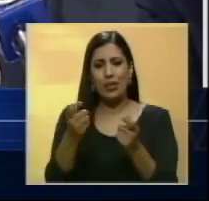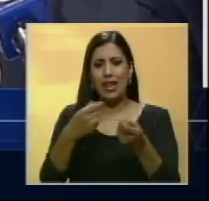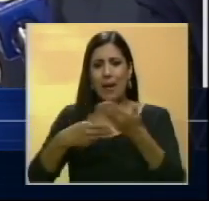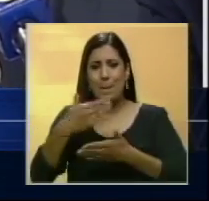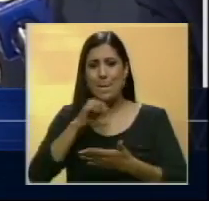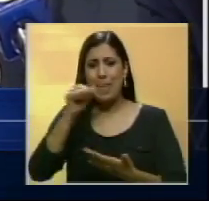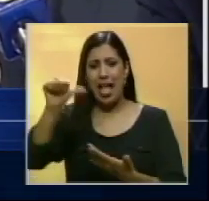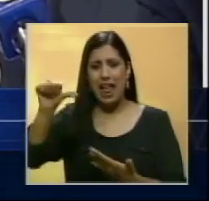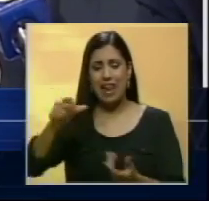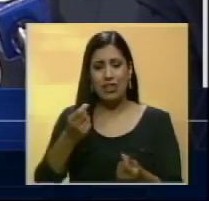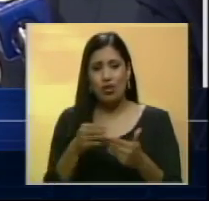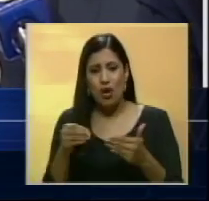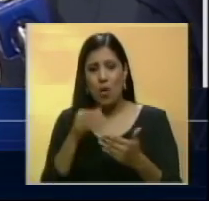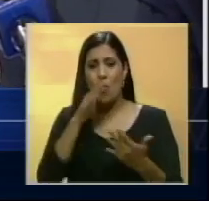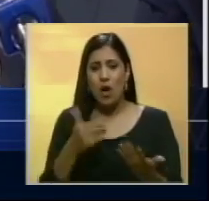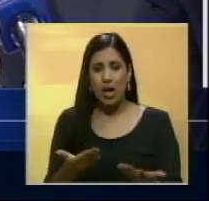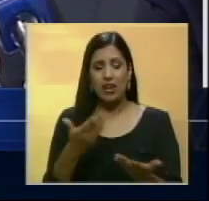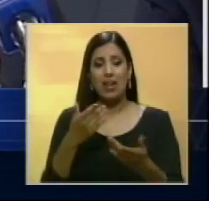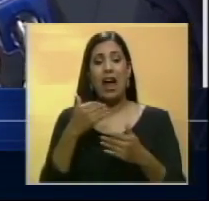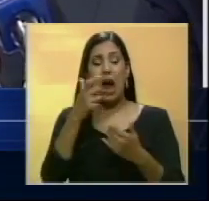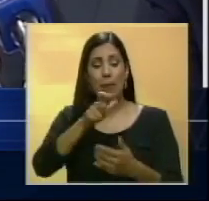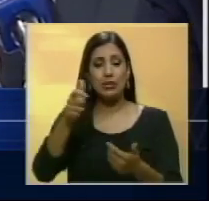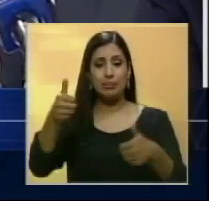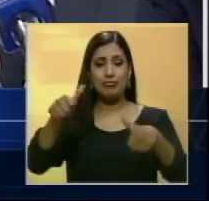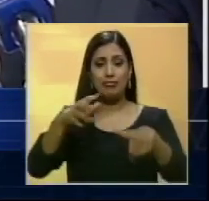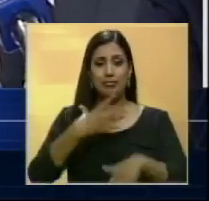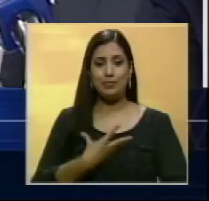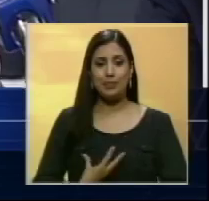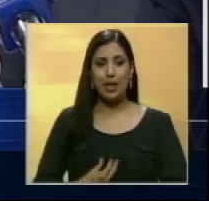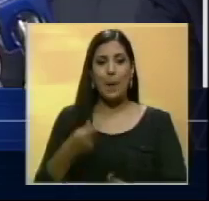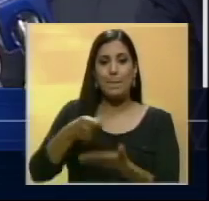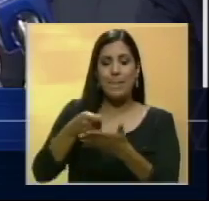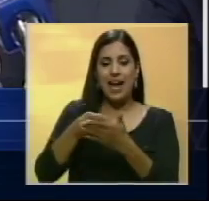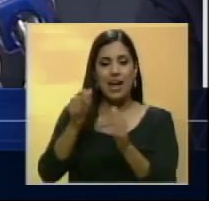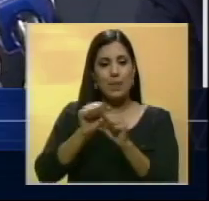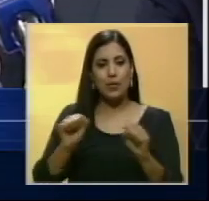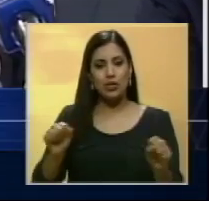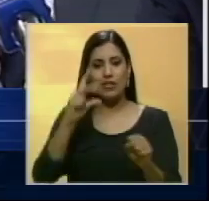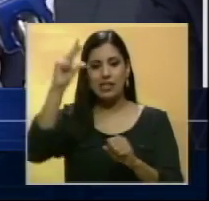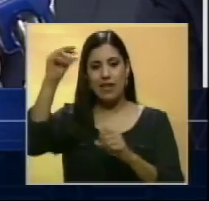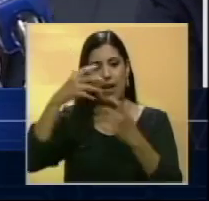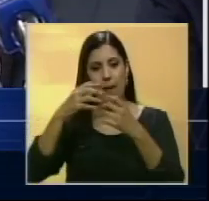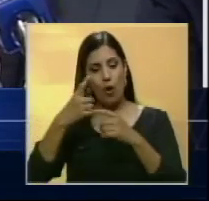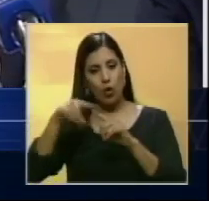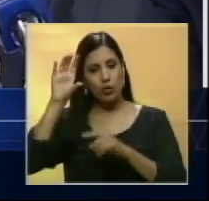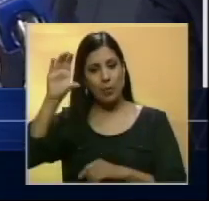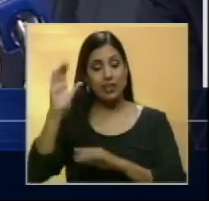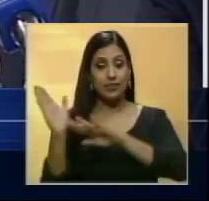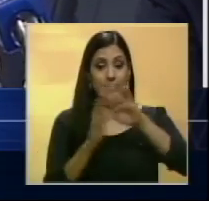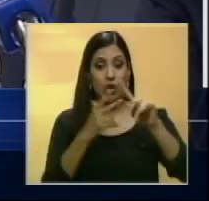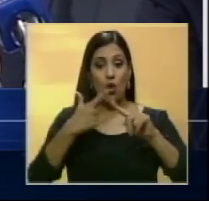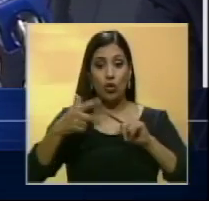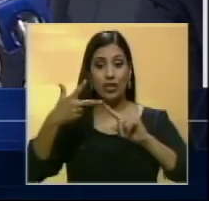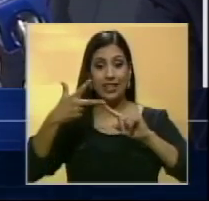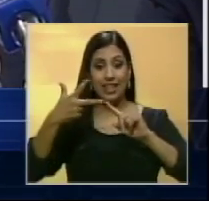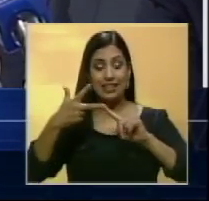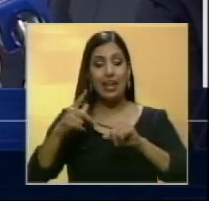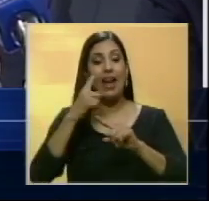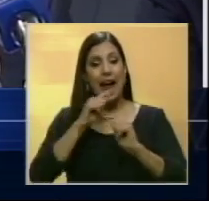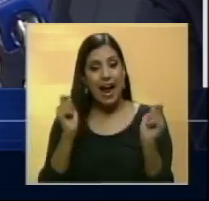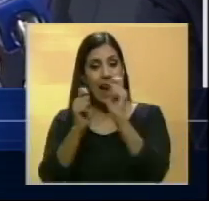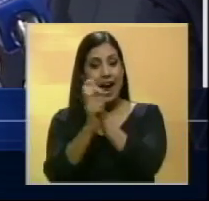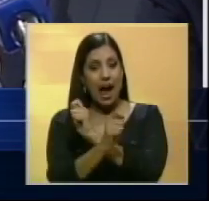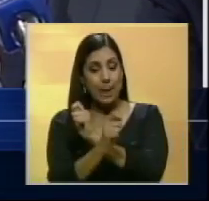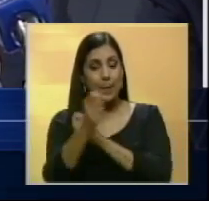crea un entorno desfavorable para la reinversión continua. Tercero, un régimen